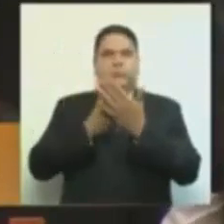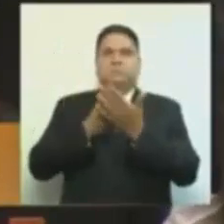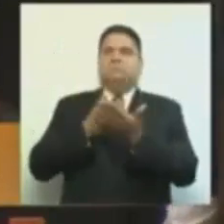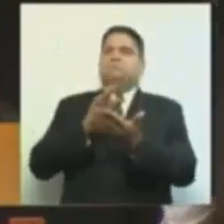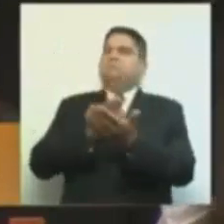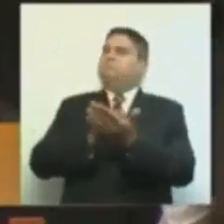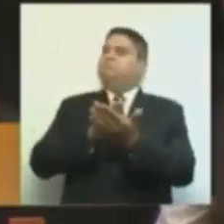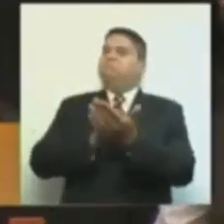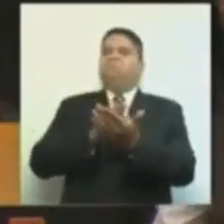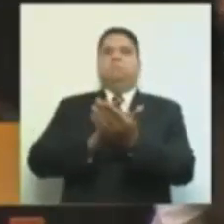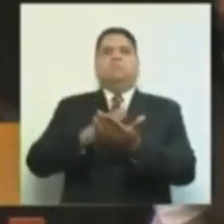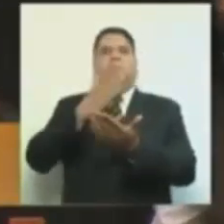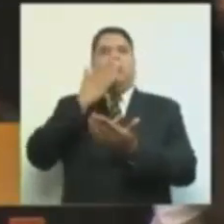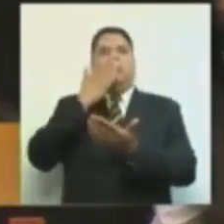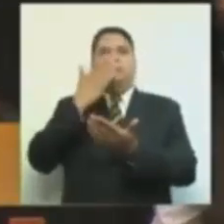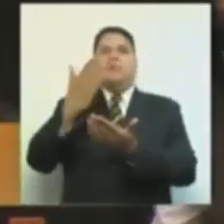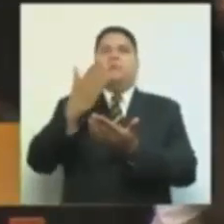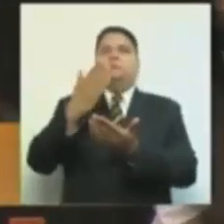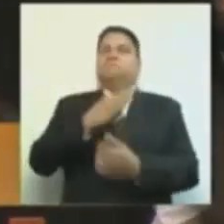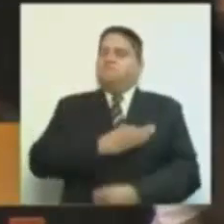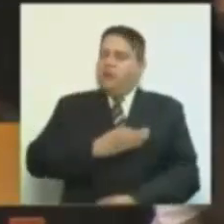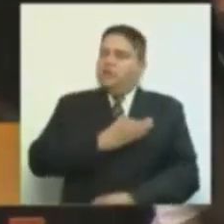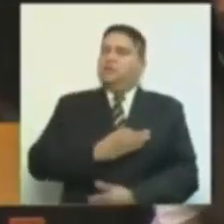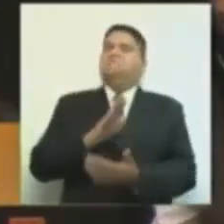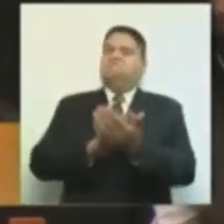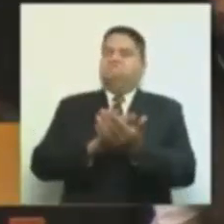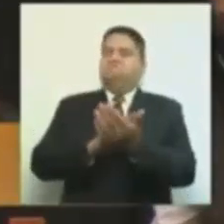En verdad, lo felicito.